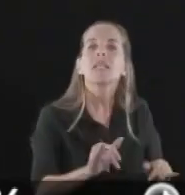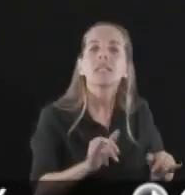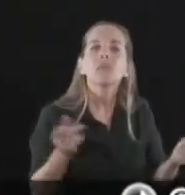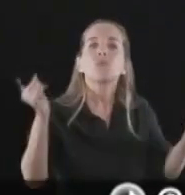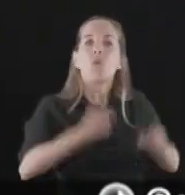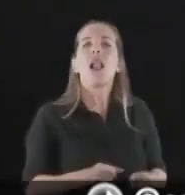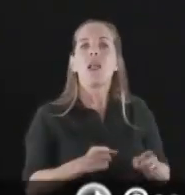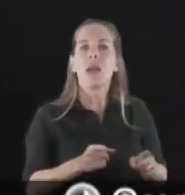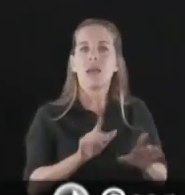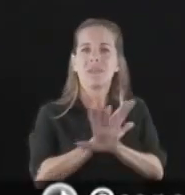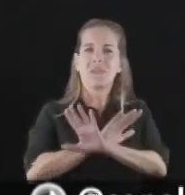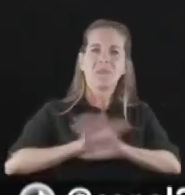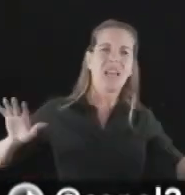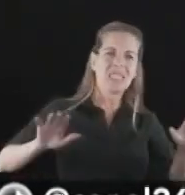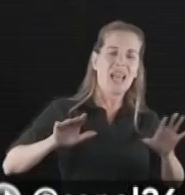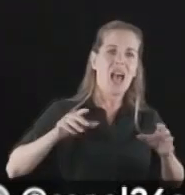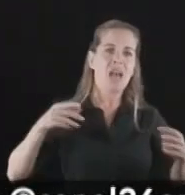para terminar con los desencuentros.